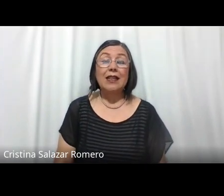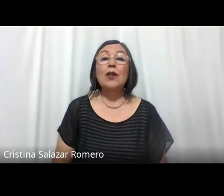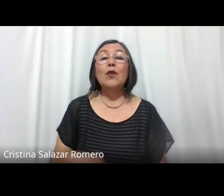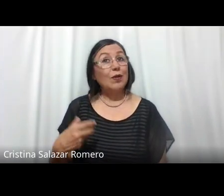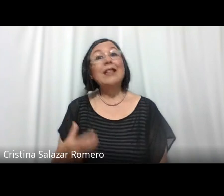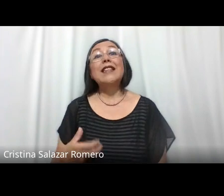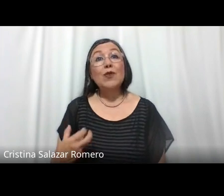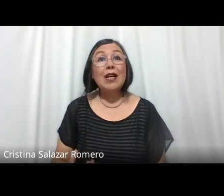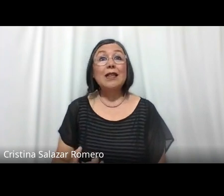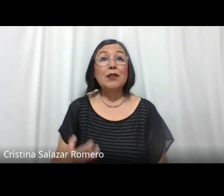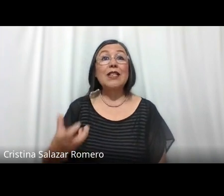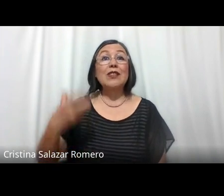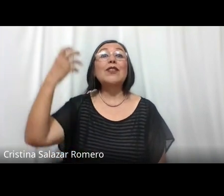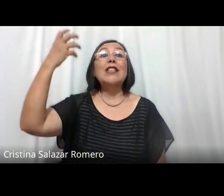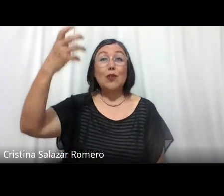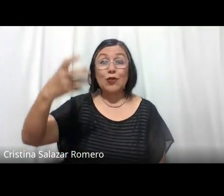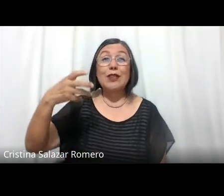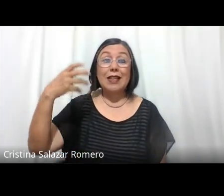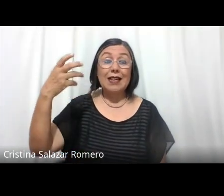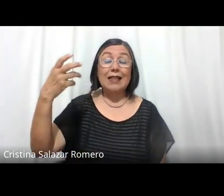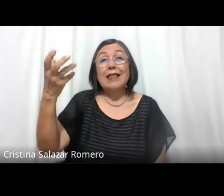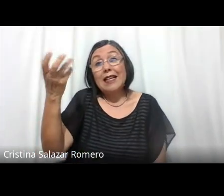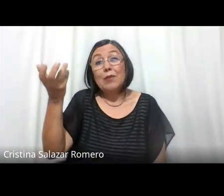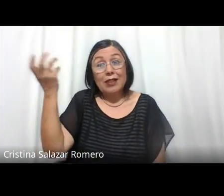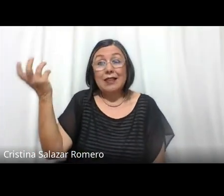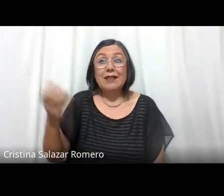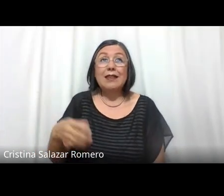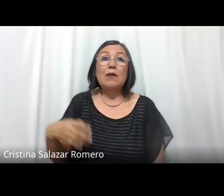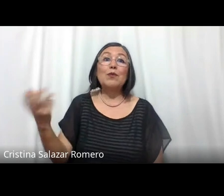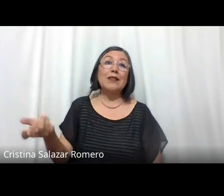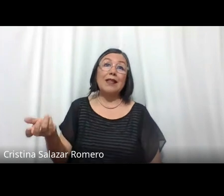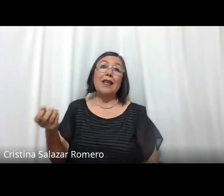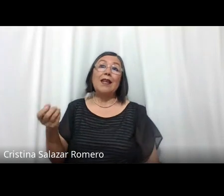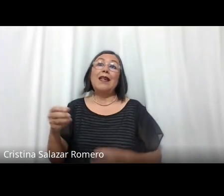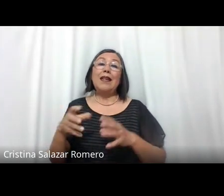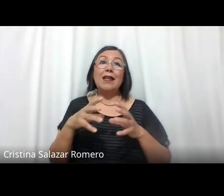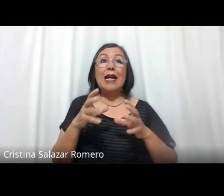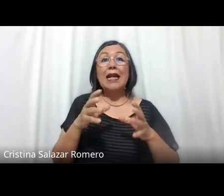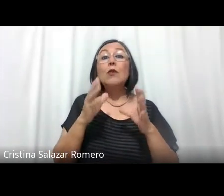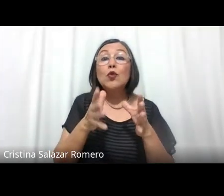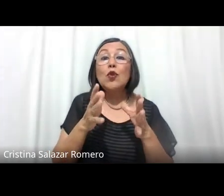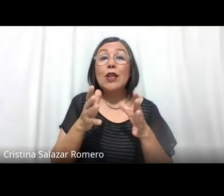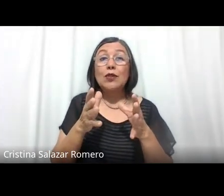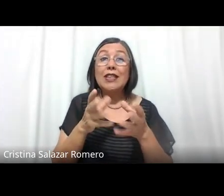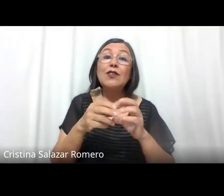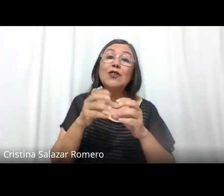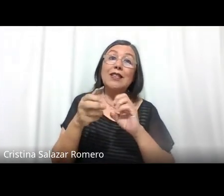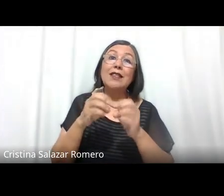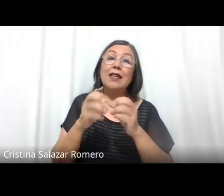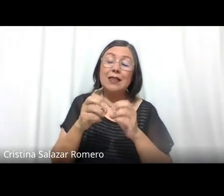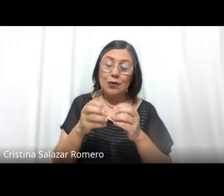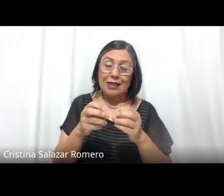aprendizaje. Les ayuda a las personas sordas a construir la realidad, porque necesitamos pues que el uso de los